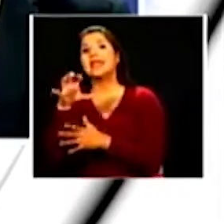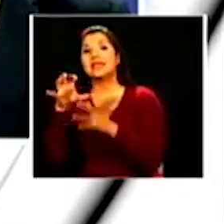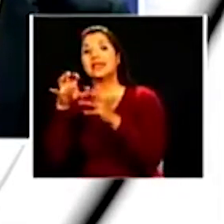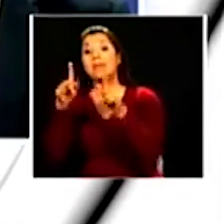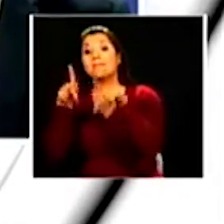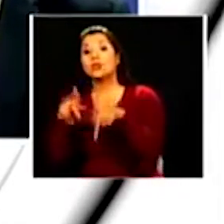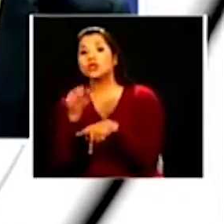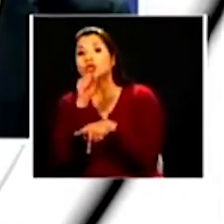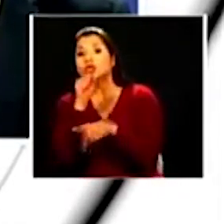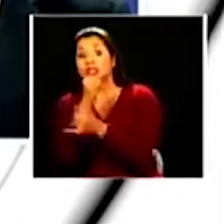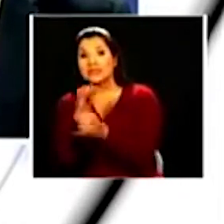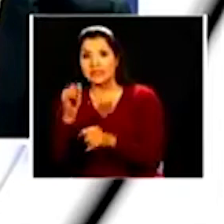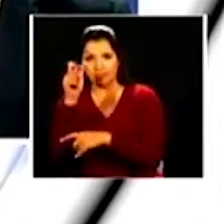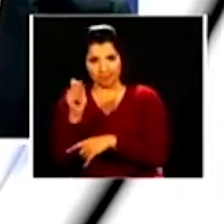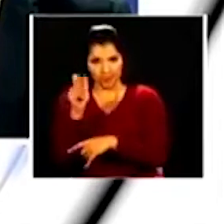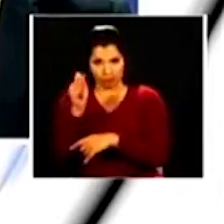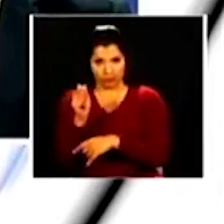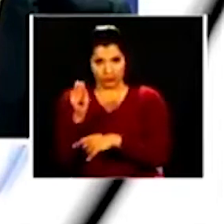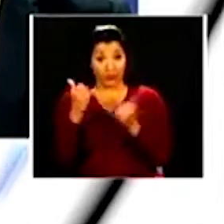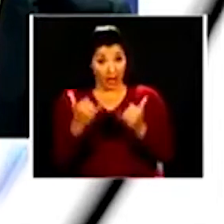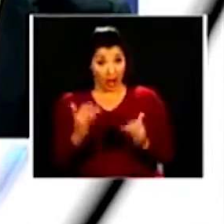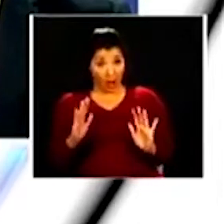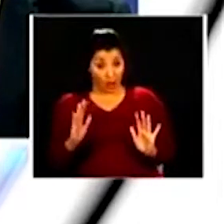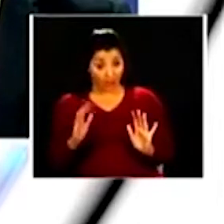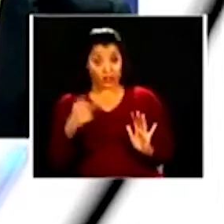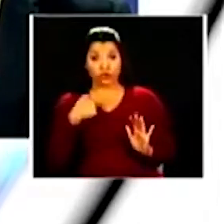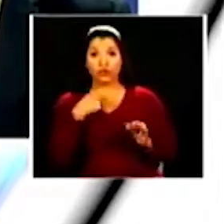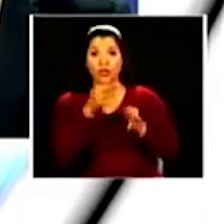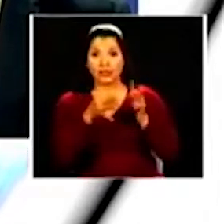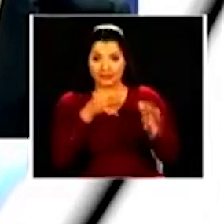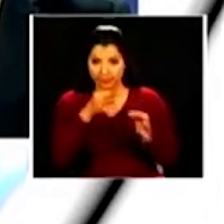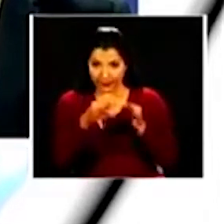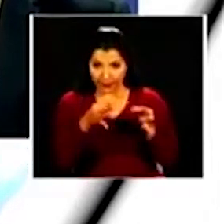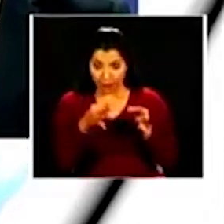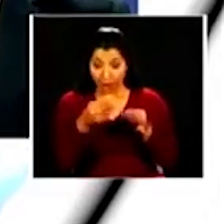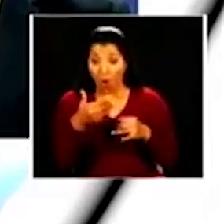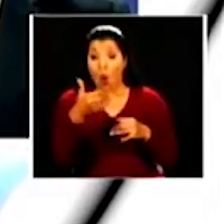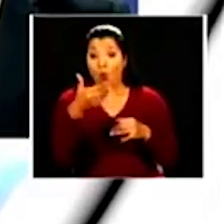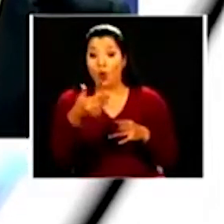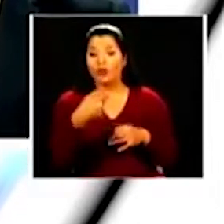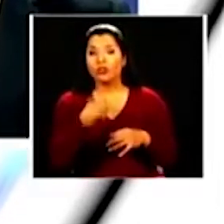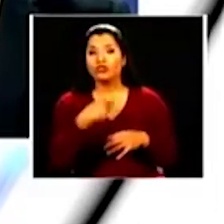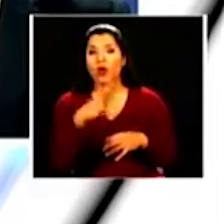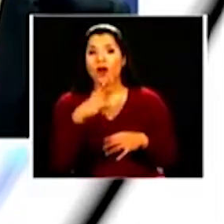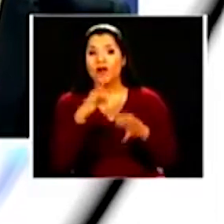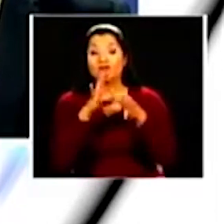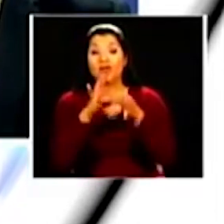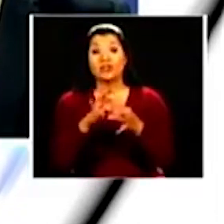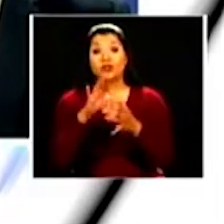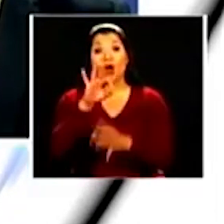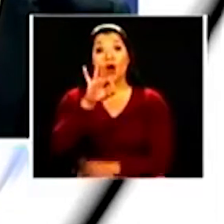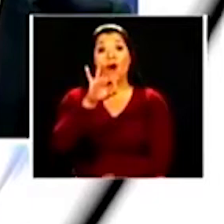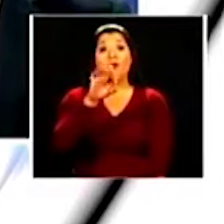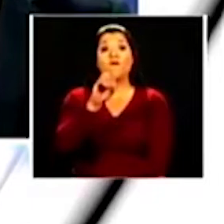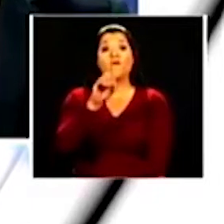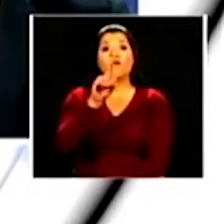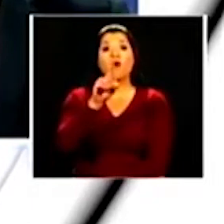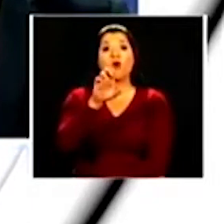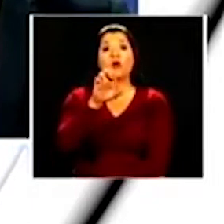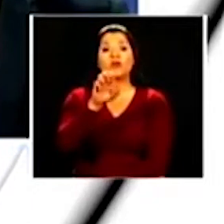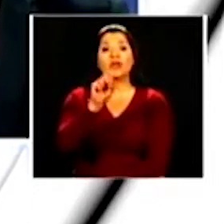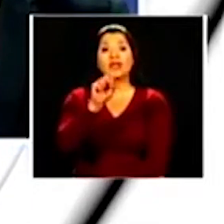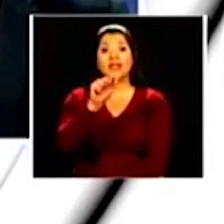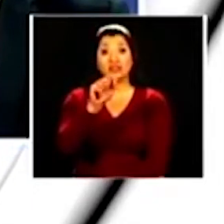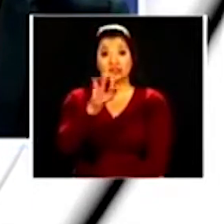sin pensión. Ahora le aclaro una cosa, cuando yo hablé del tema del FODESAF y los fondos de FODESAF, trasladarlos